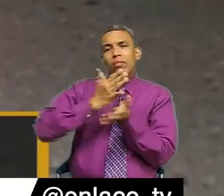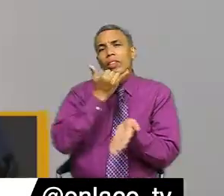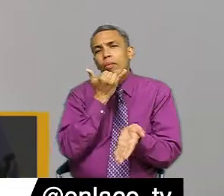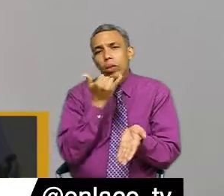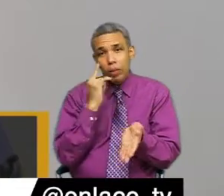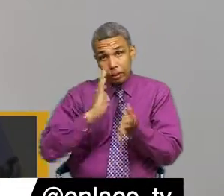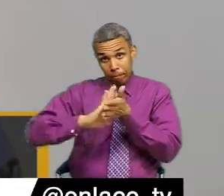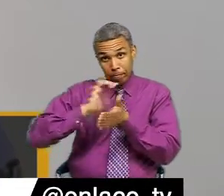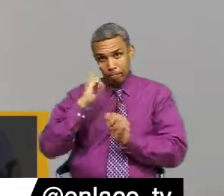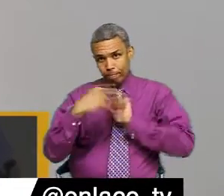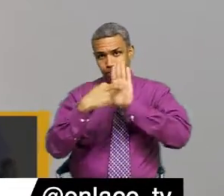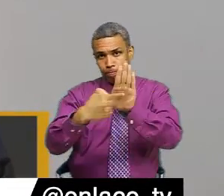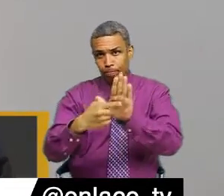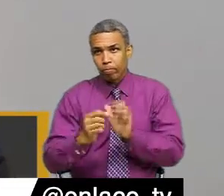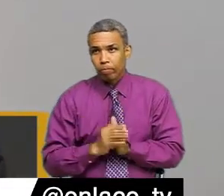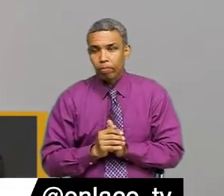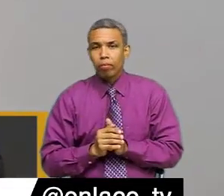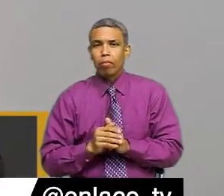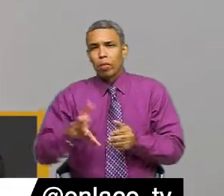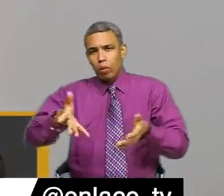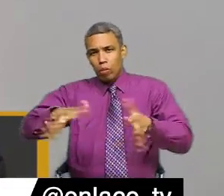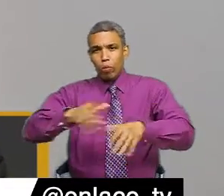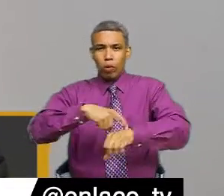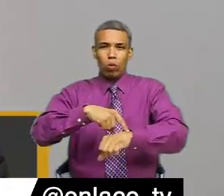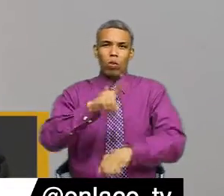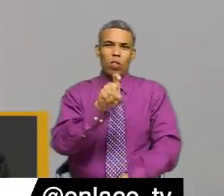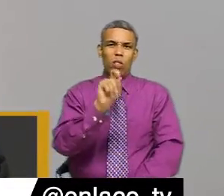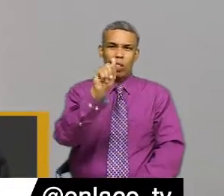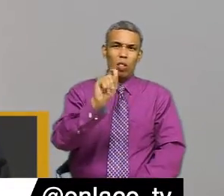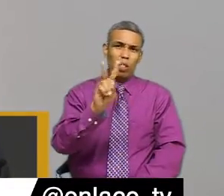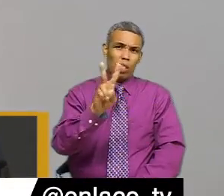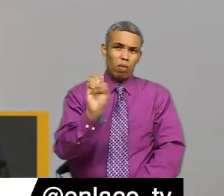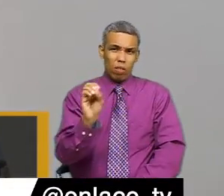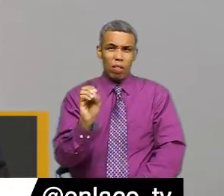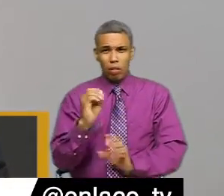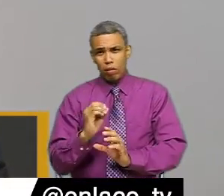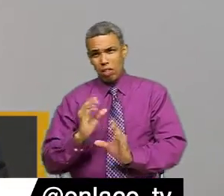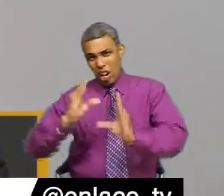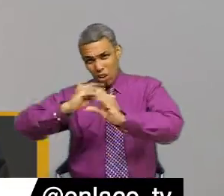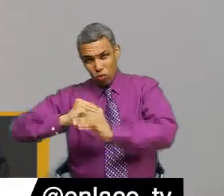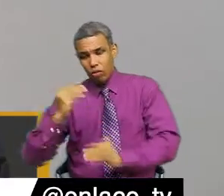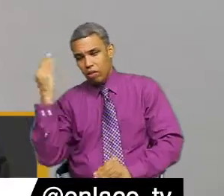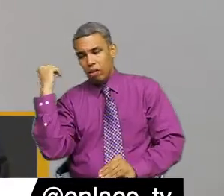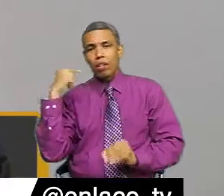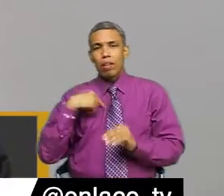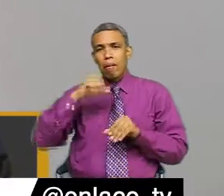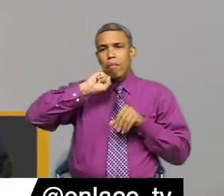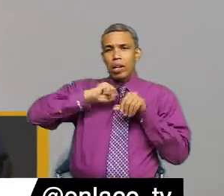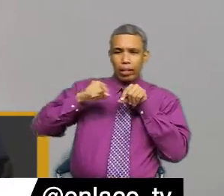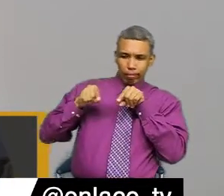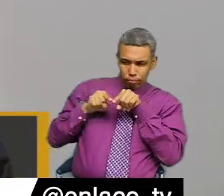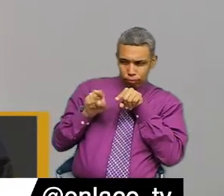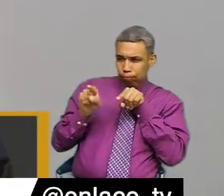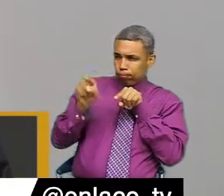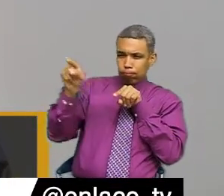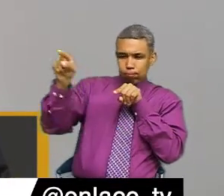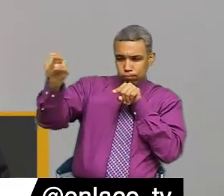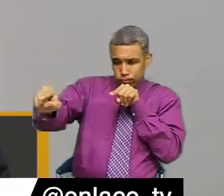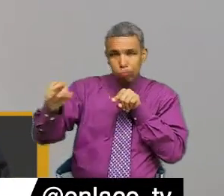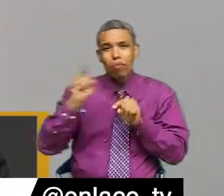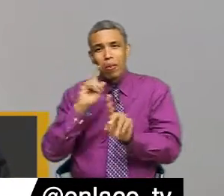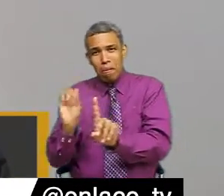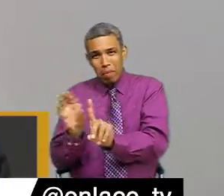hecho. Aproximadamente a las 6:20 de la noche nos informan de un accidente vial Llanito en la vereda Pénjamo, en el sitio conocido